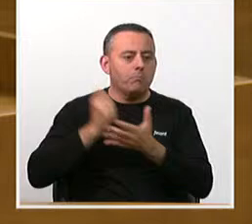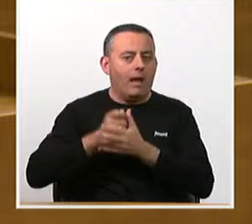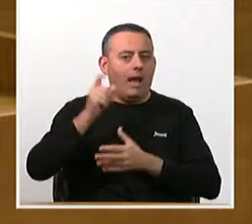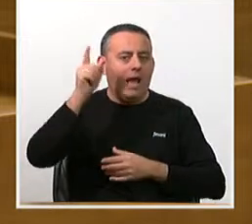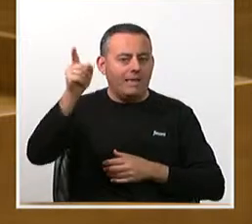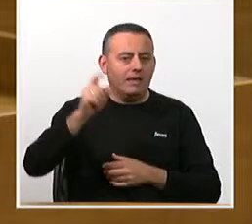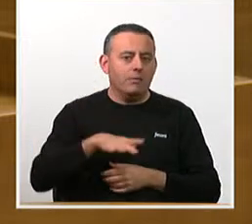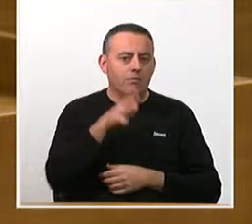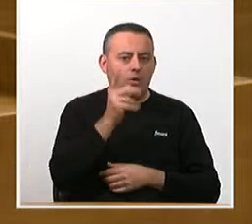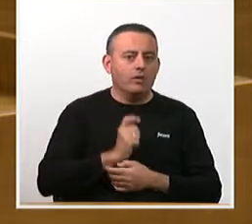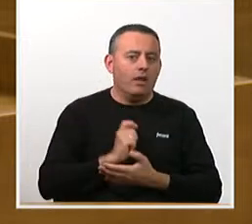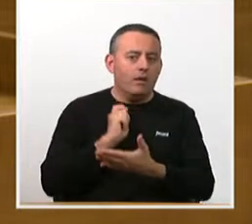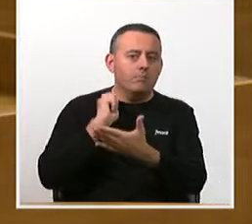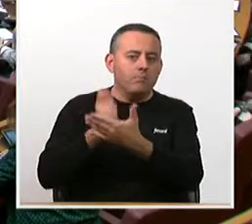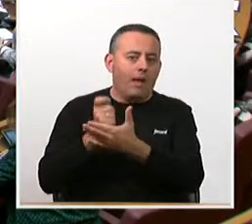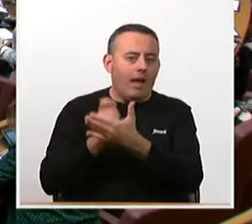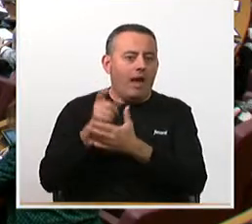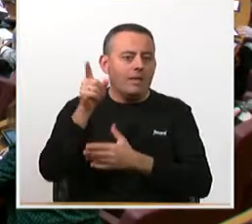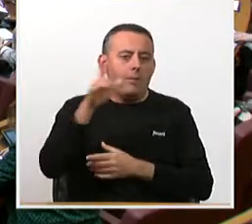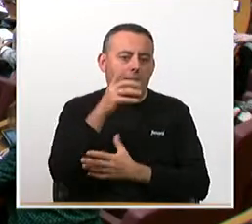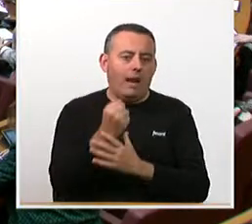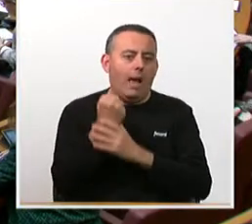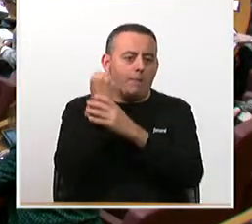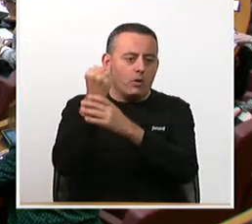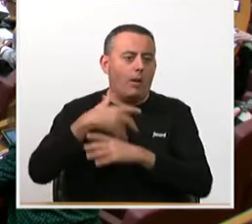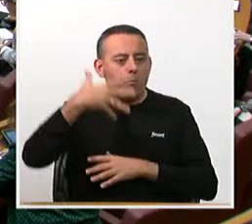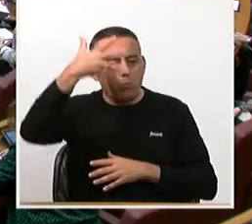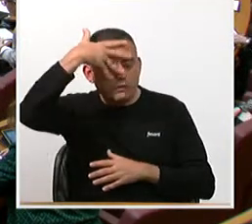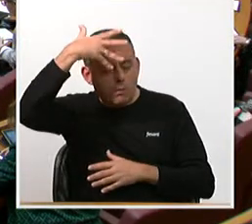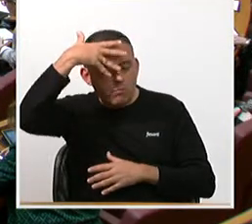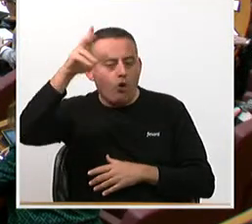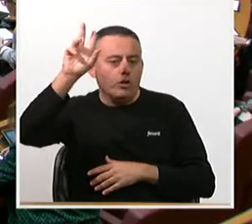cons catalanista señor